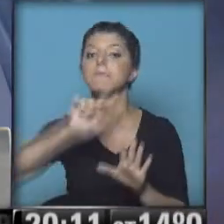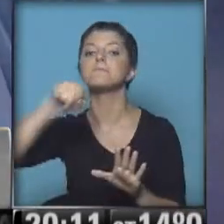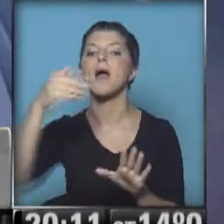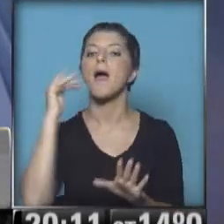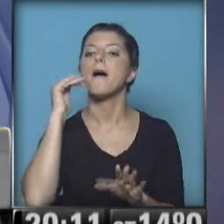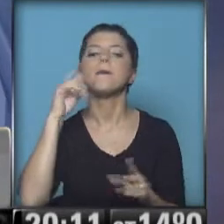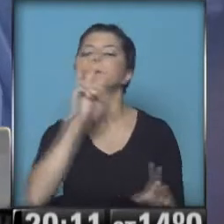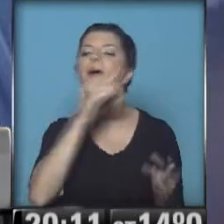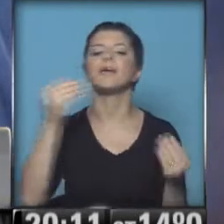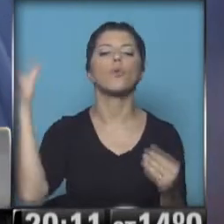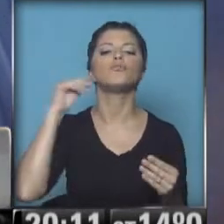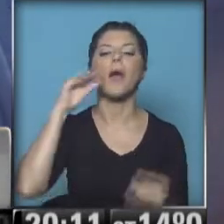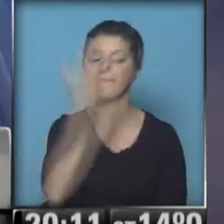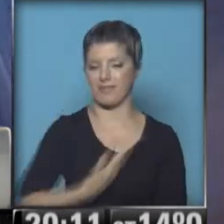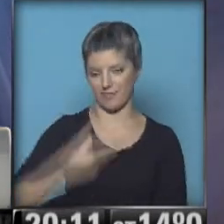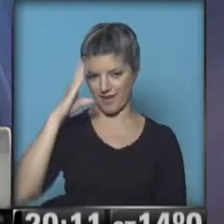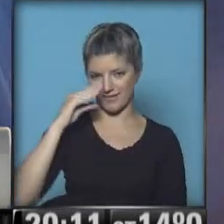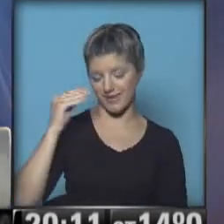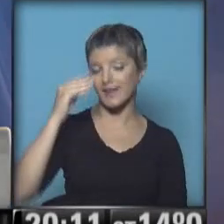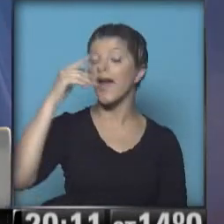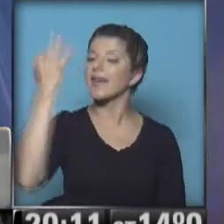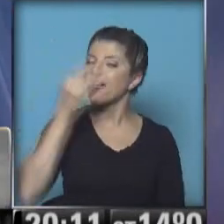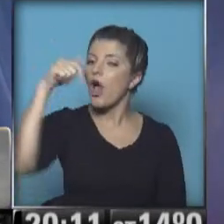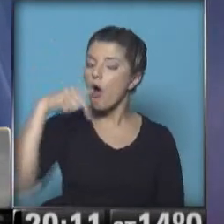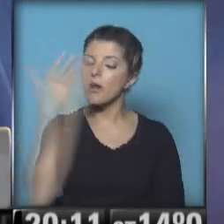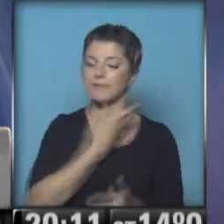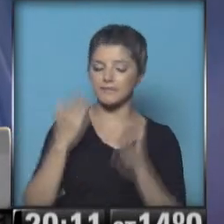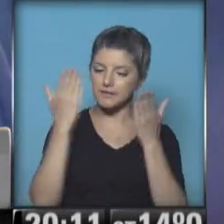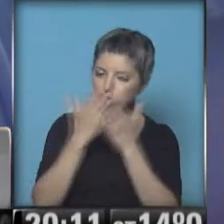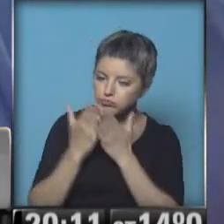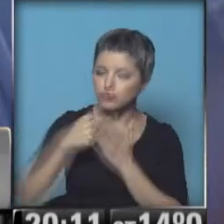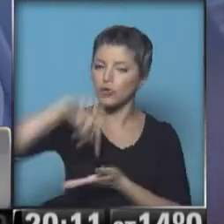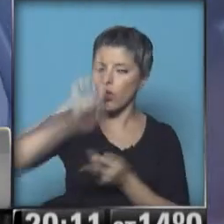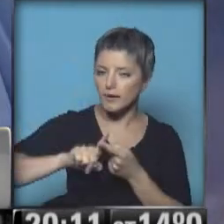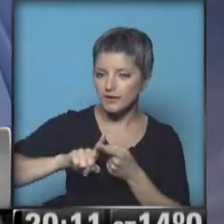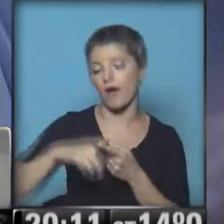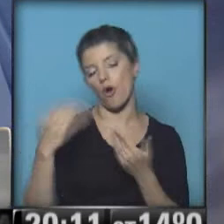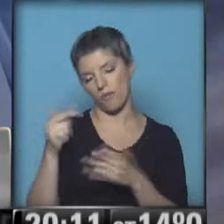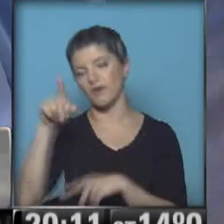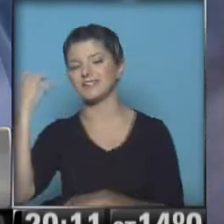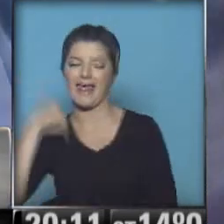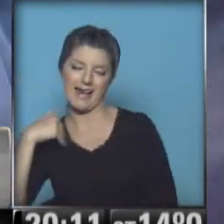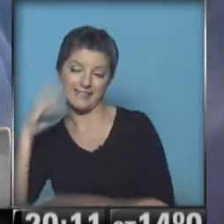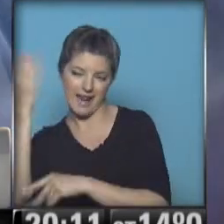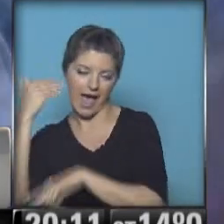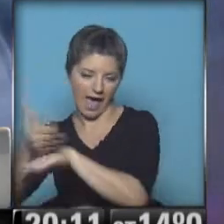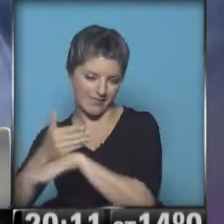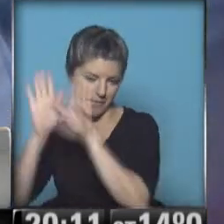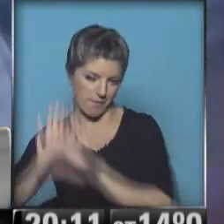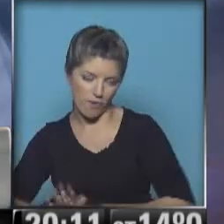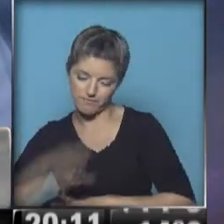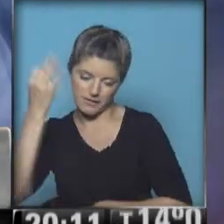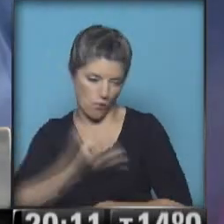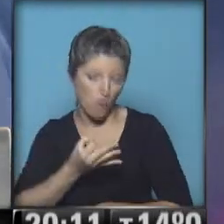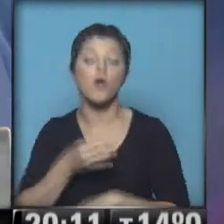presidenta de la nación el día con sus colaboradores que ya lo traía elaborado de argentina ninguna duda que seguramente éste ha